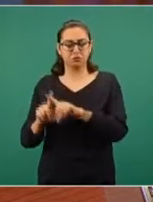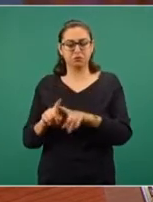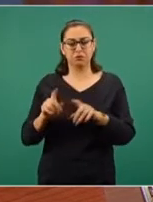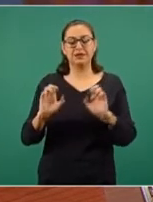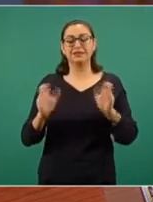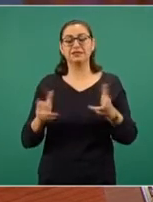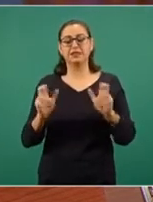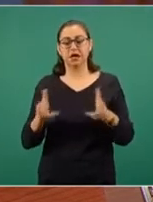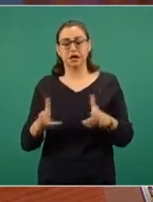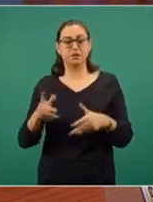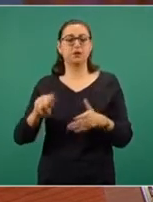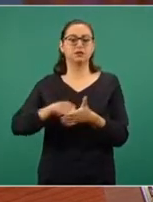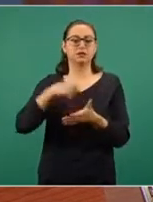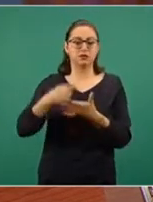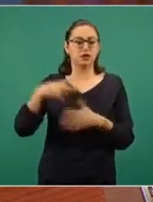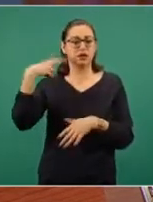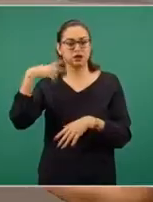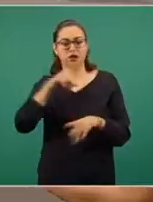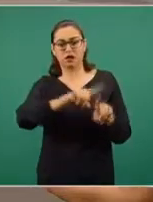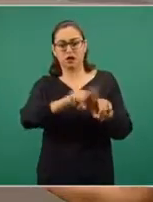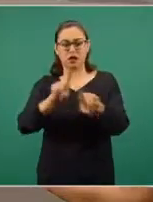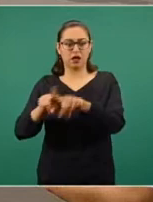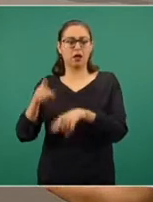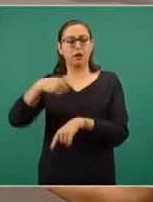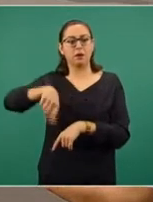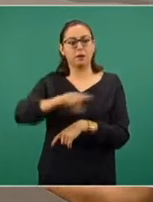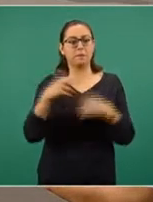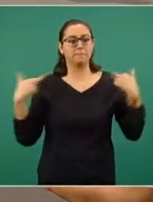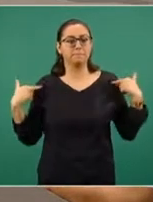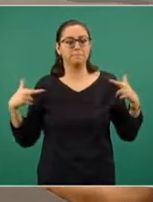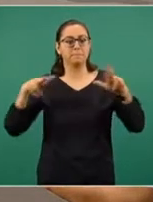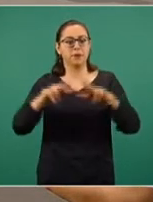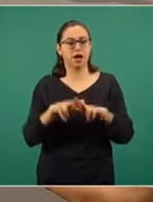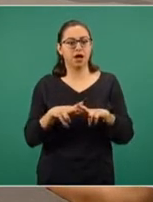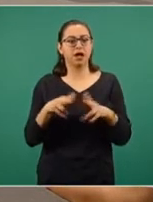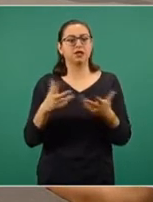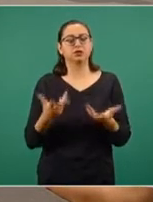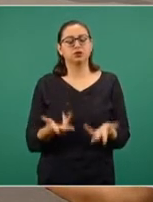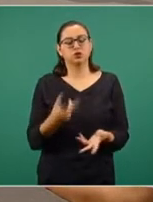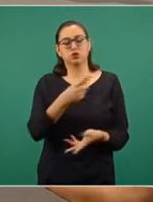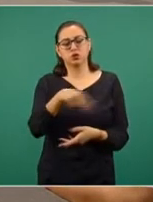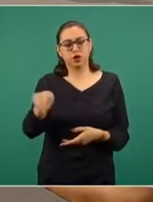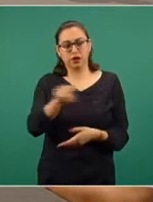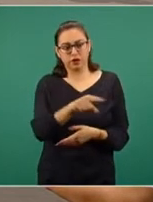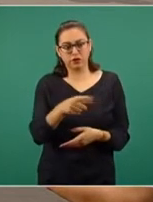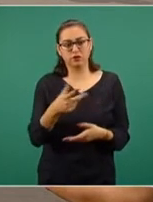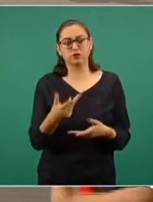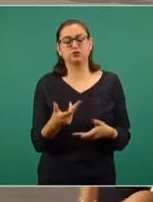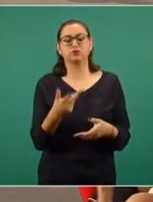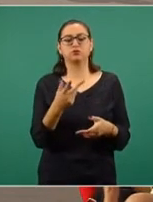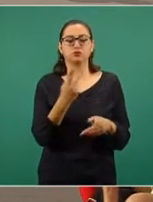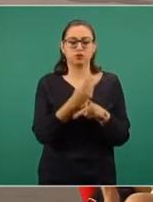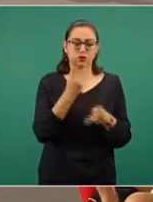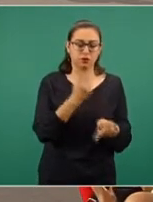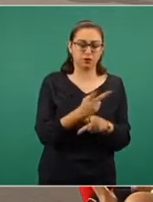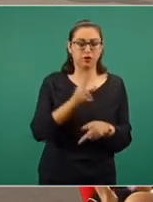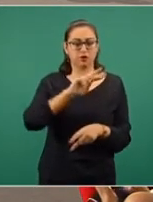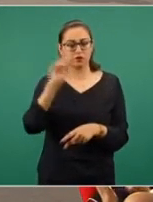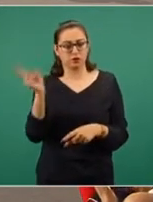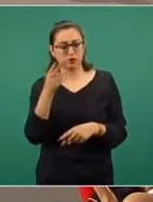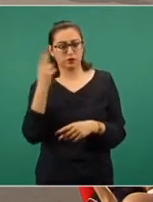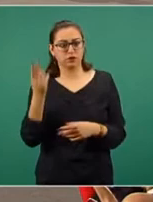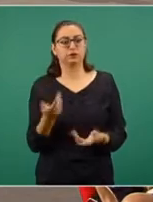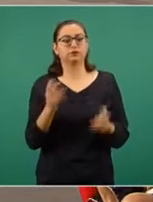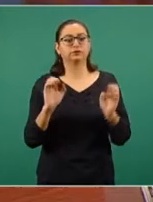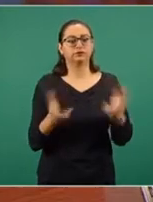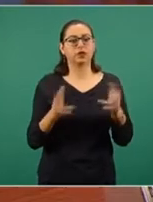maestros de educación básica, de educación media superior y de educación superior, en donde nos dan un total precisamente de Chiapas